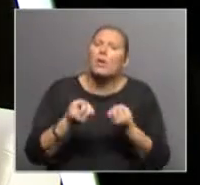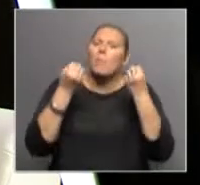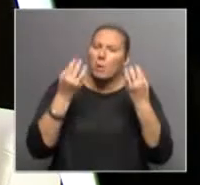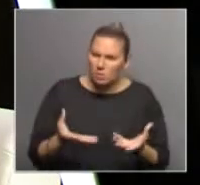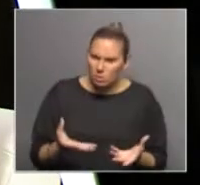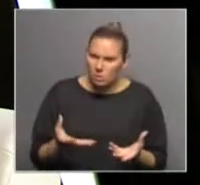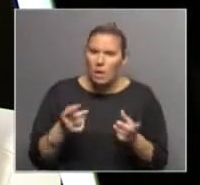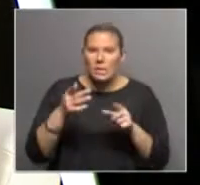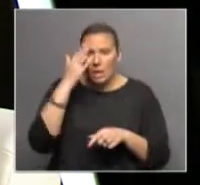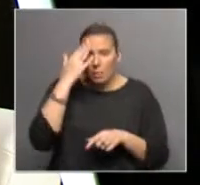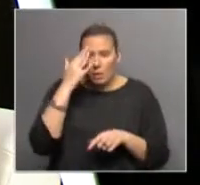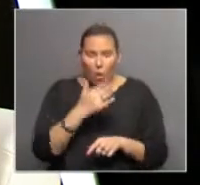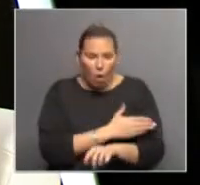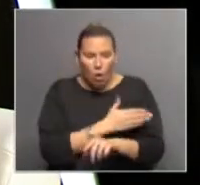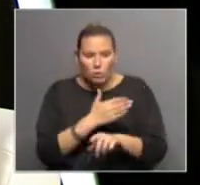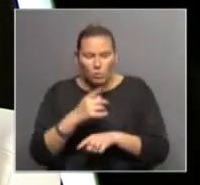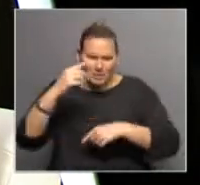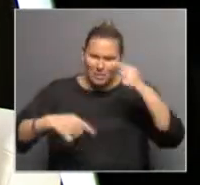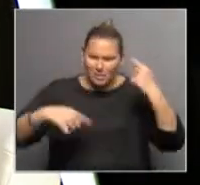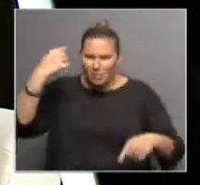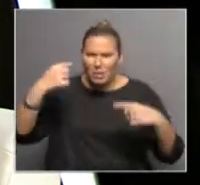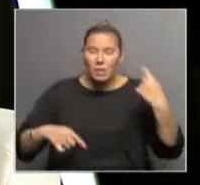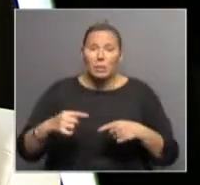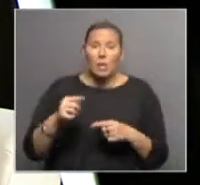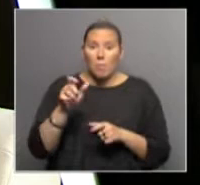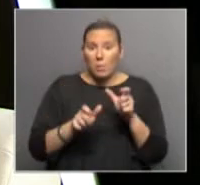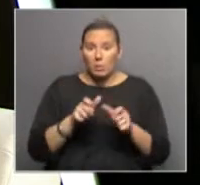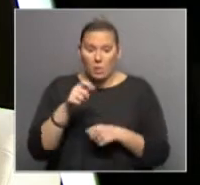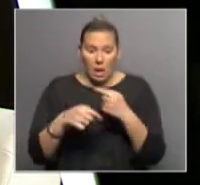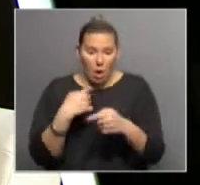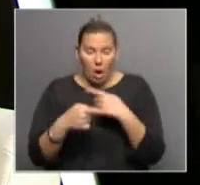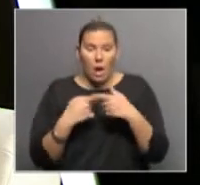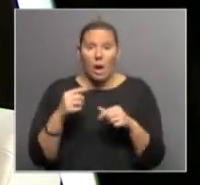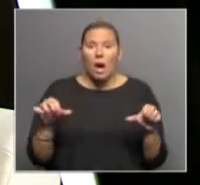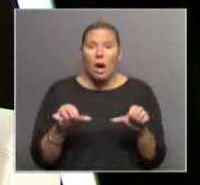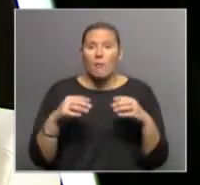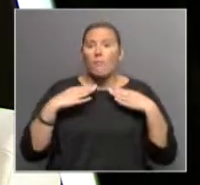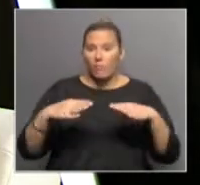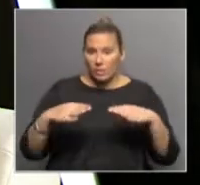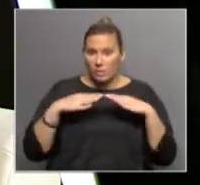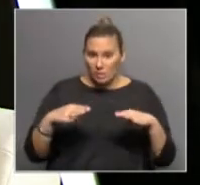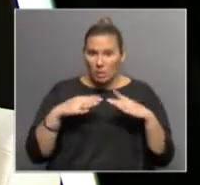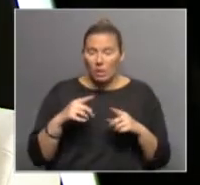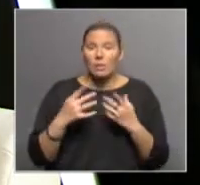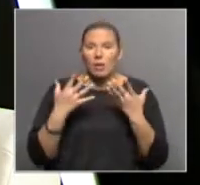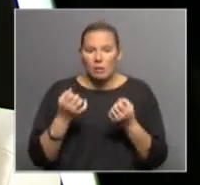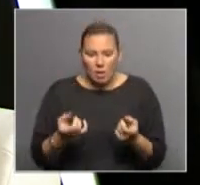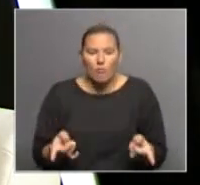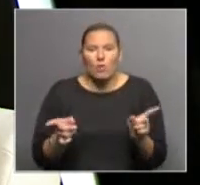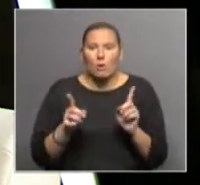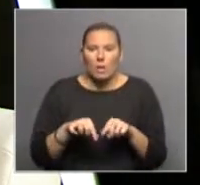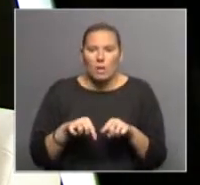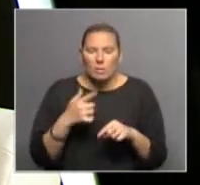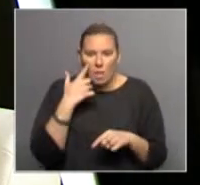sabemos que las secuelas son muy variables y quienes mantenían algún tipo de actividad deportiva y que intentan retomarla,